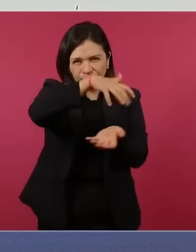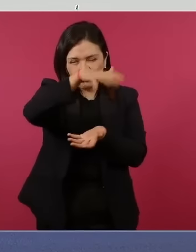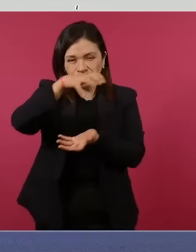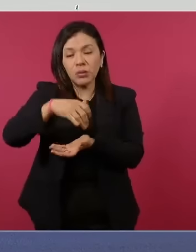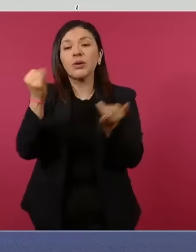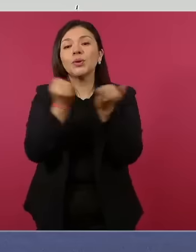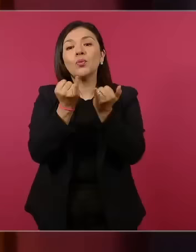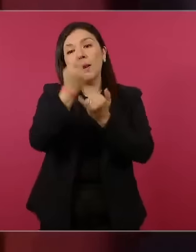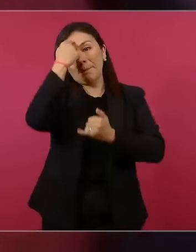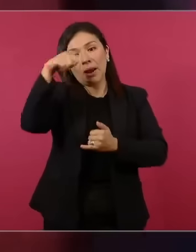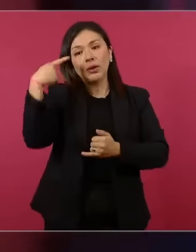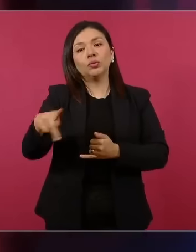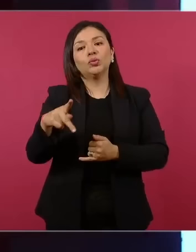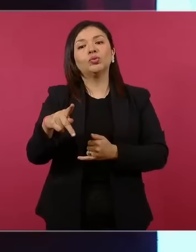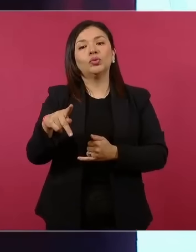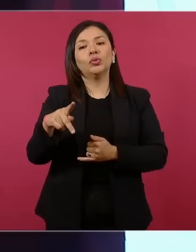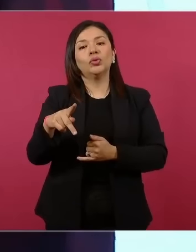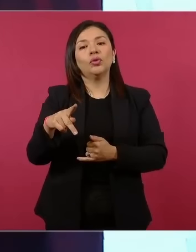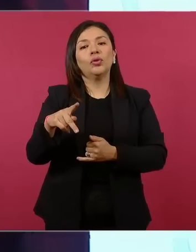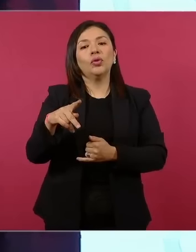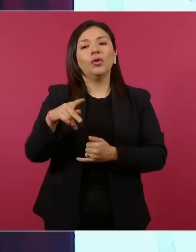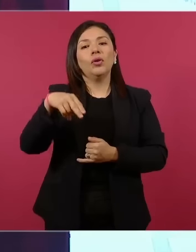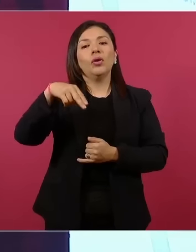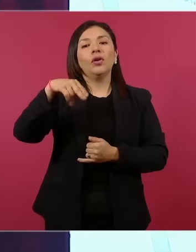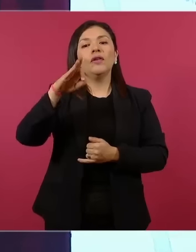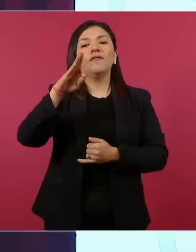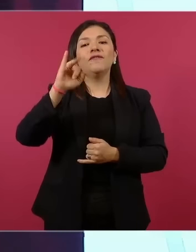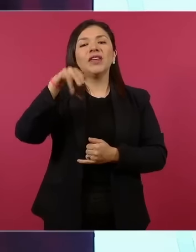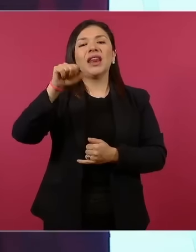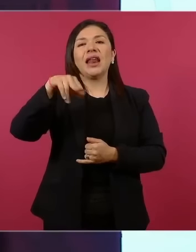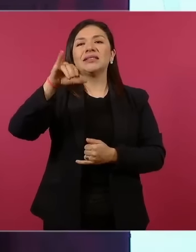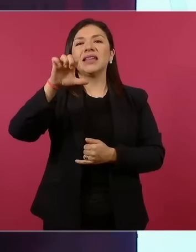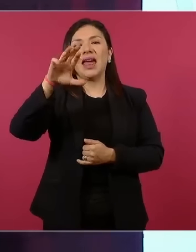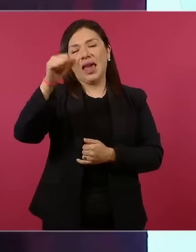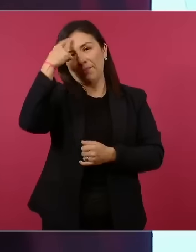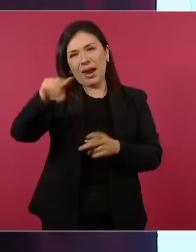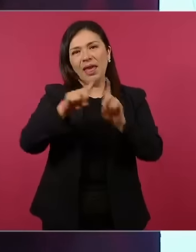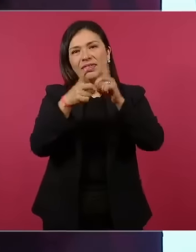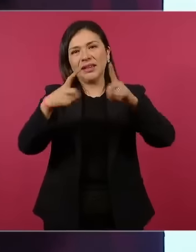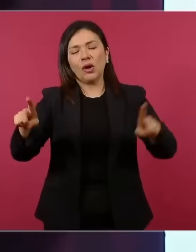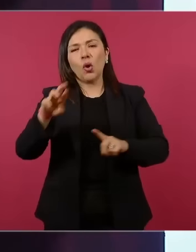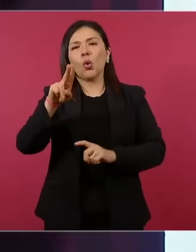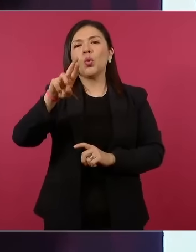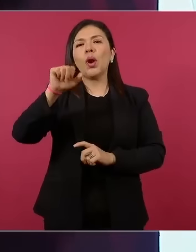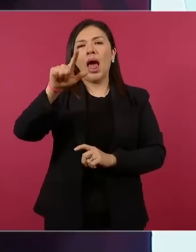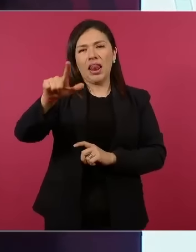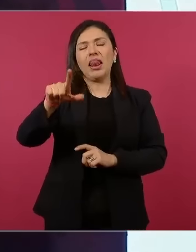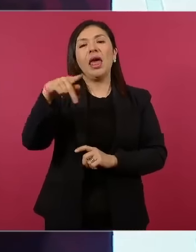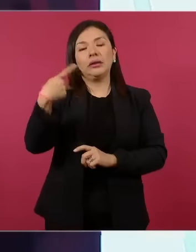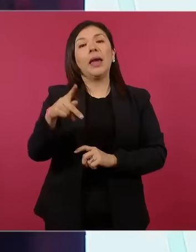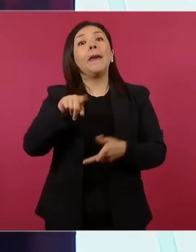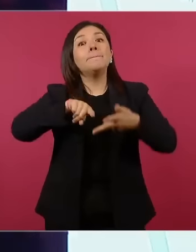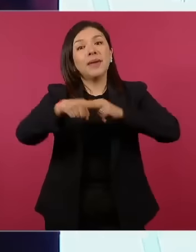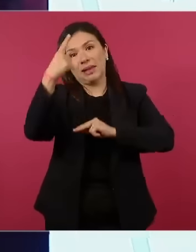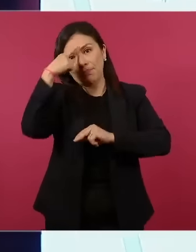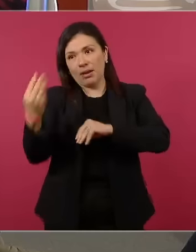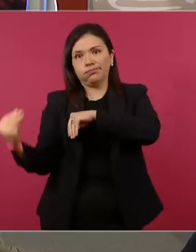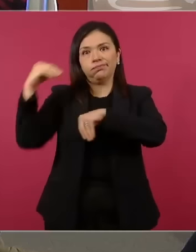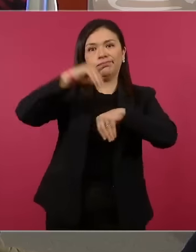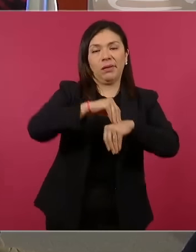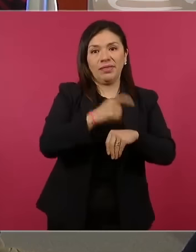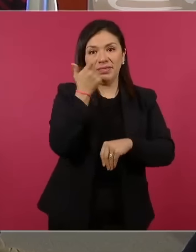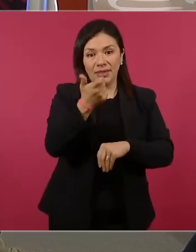de la Financiera Nacional de Desarrollo Rural, que está ya en tránsito a ingresar al fideicomiso. Los recursos